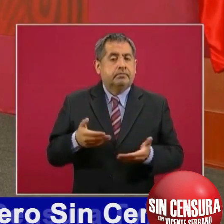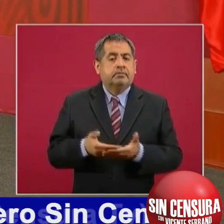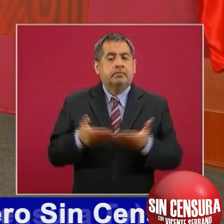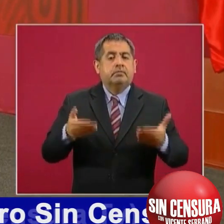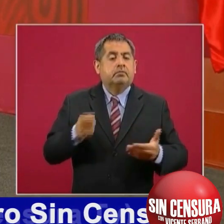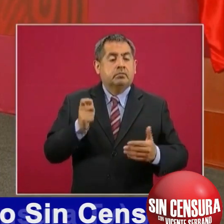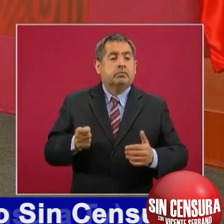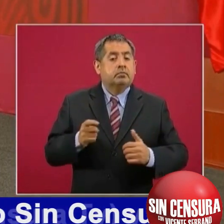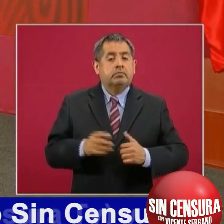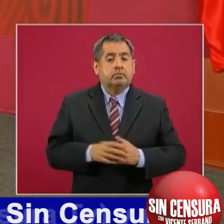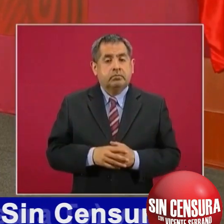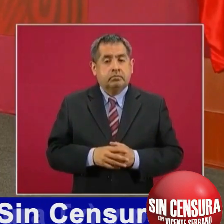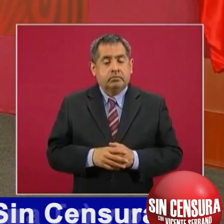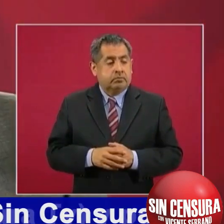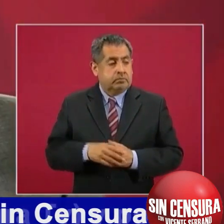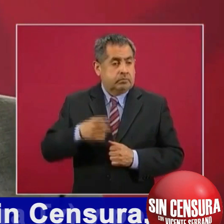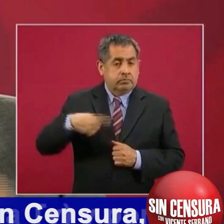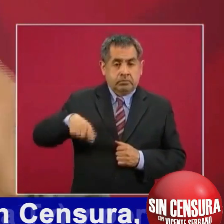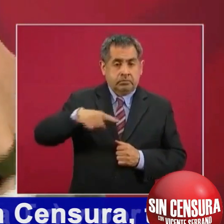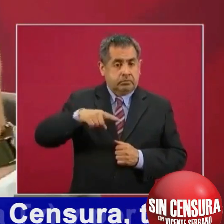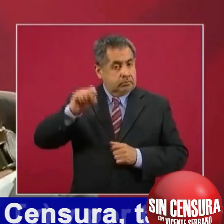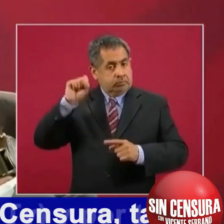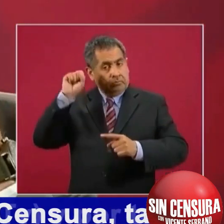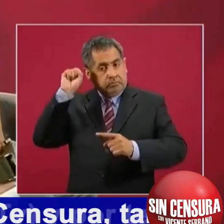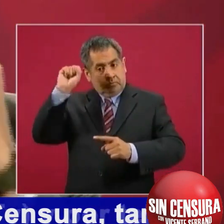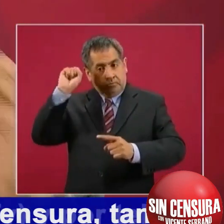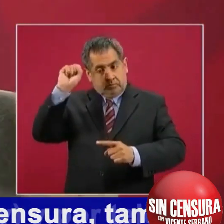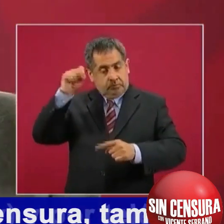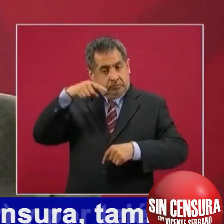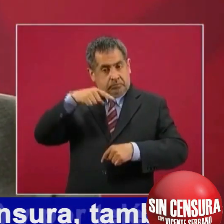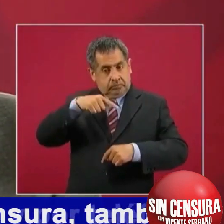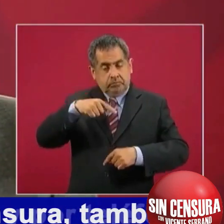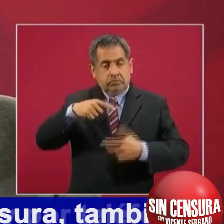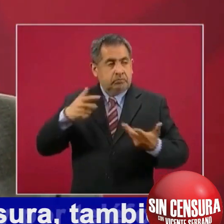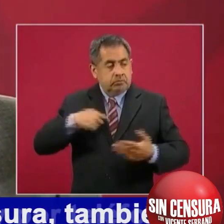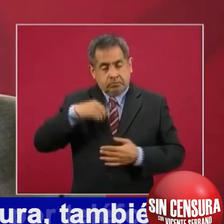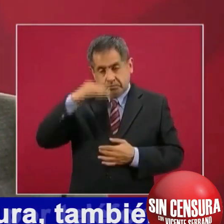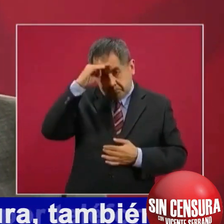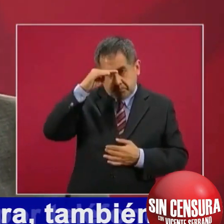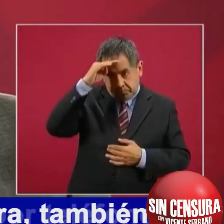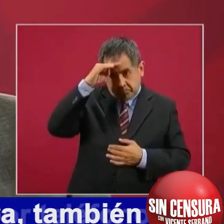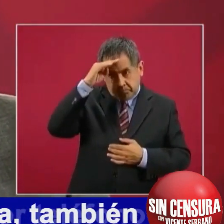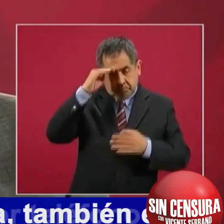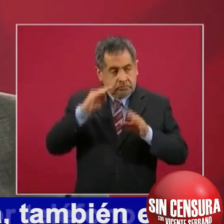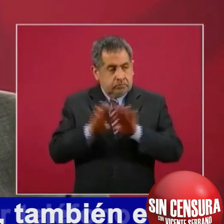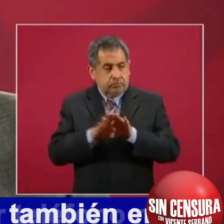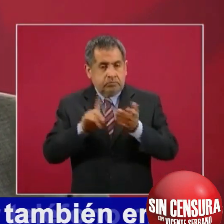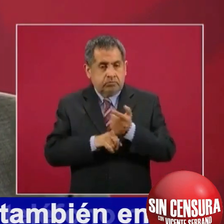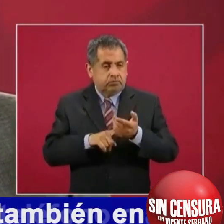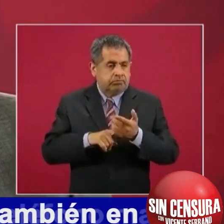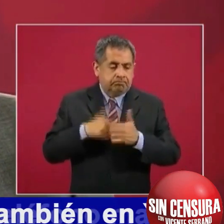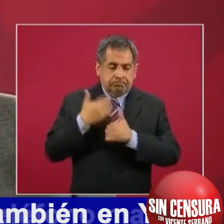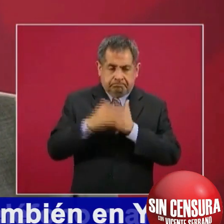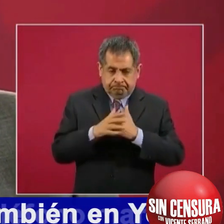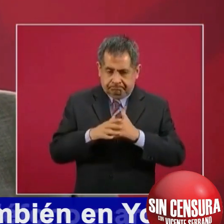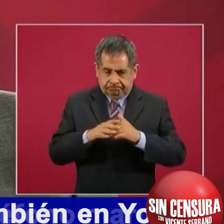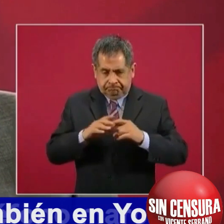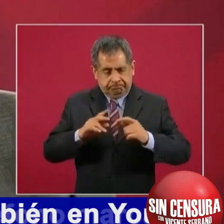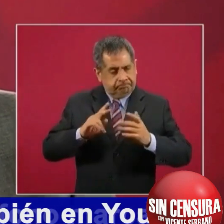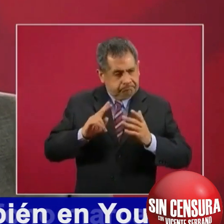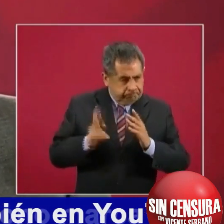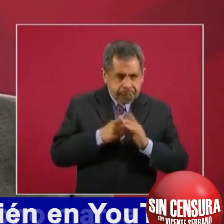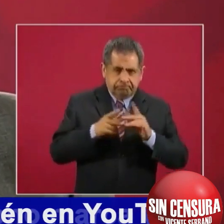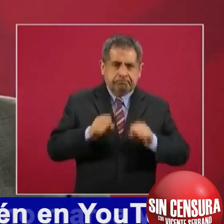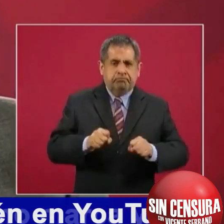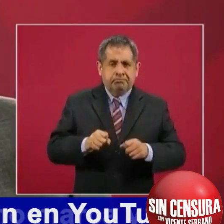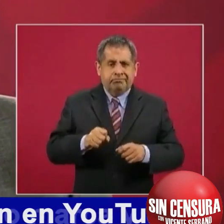Ahora el sindicato pues está buscando estabilizarse, que tienen